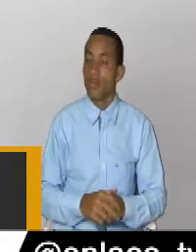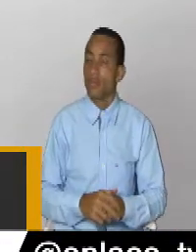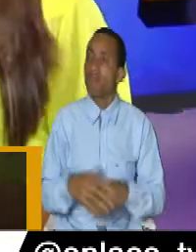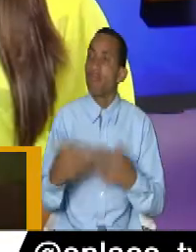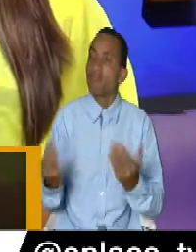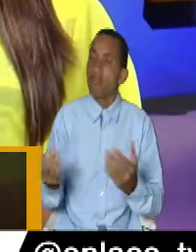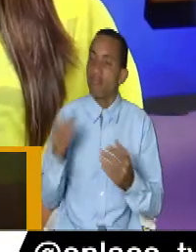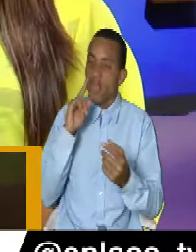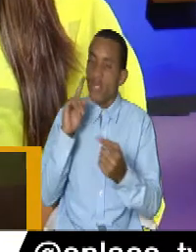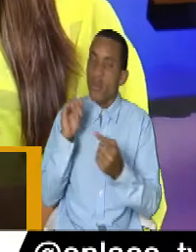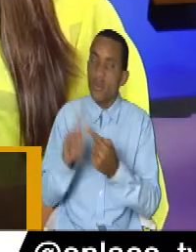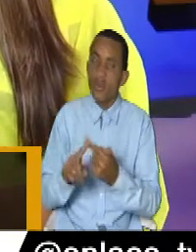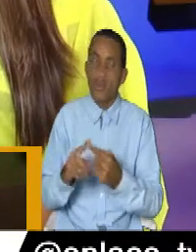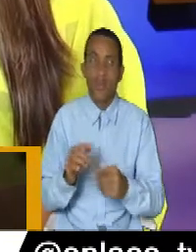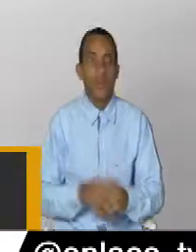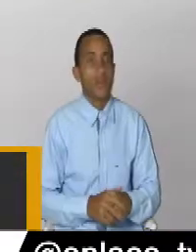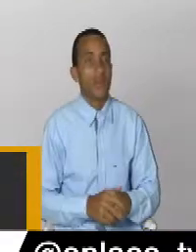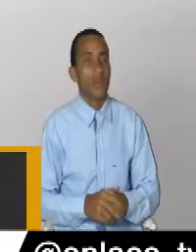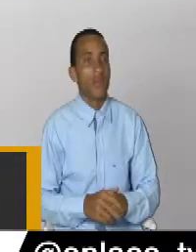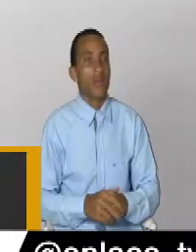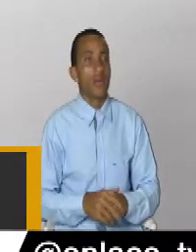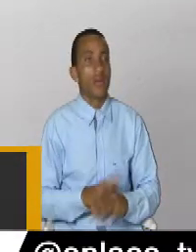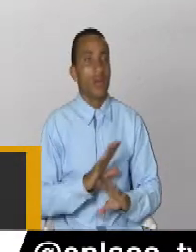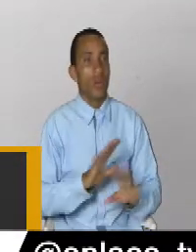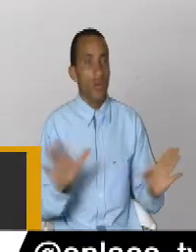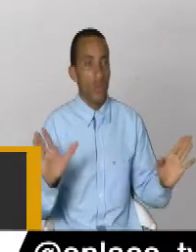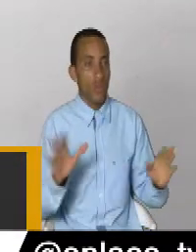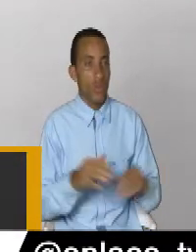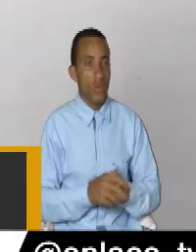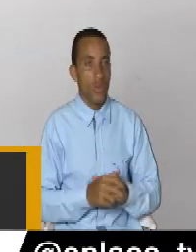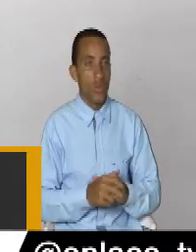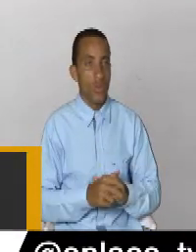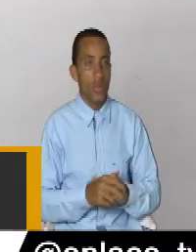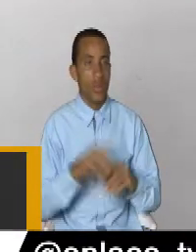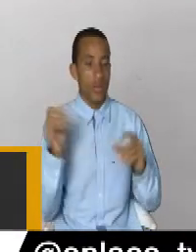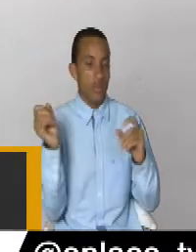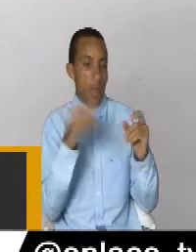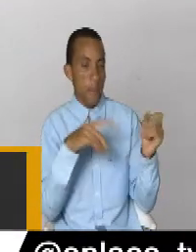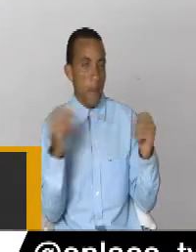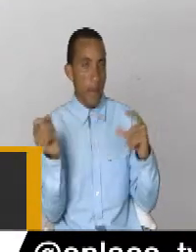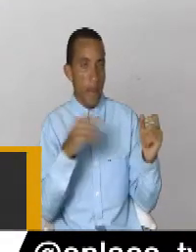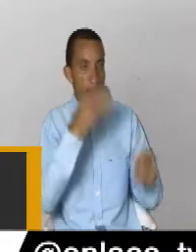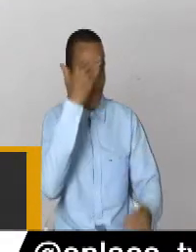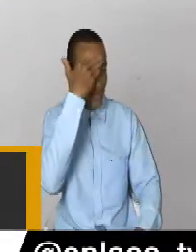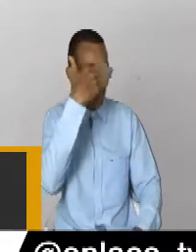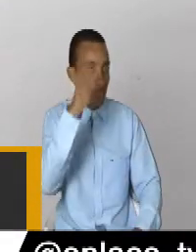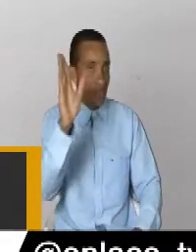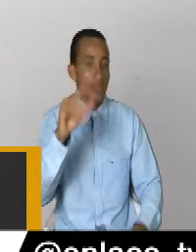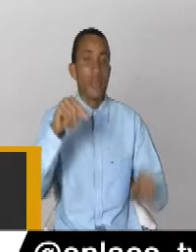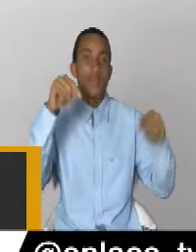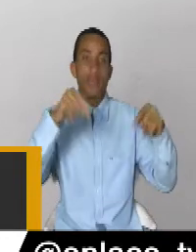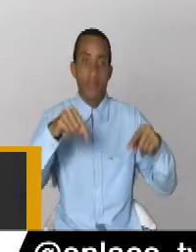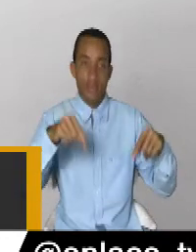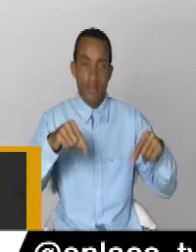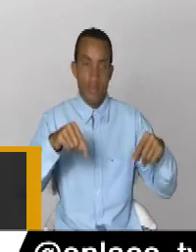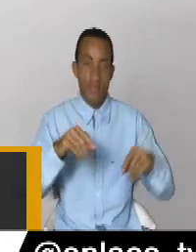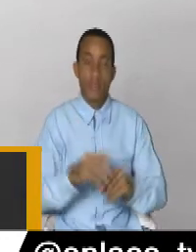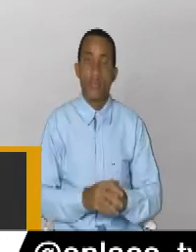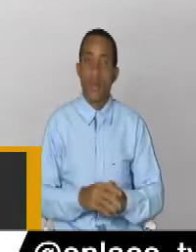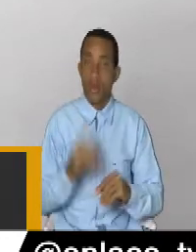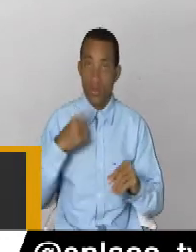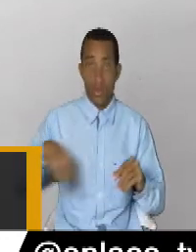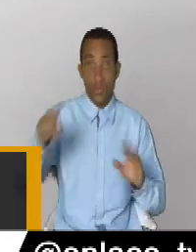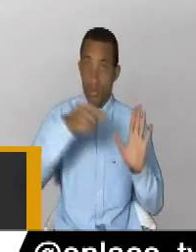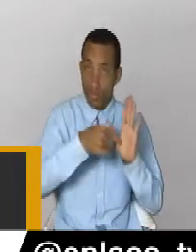busca precisamente este espacio? Bueno, es aperturar pues todo un debate democrático de cara al país, con la participación